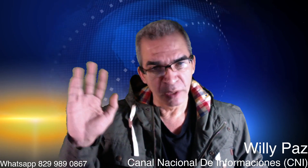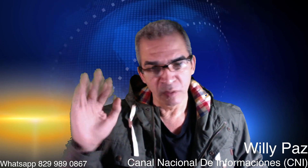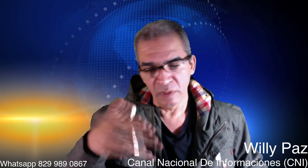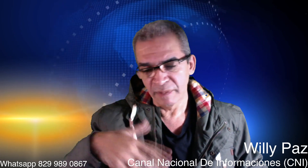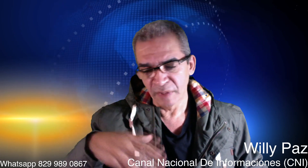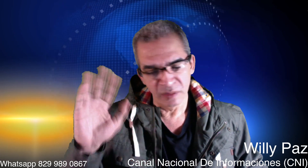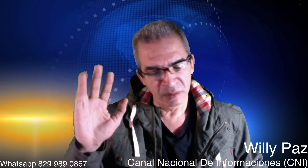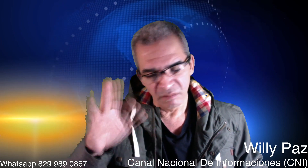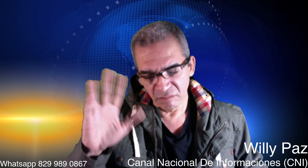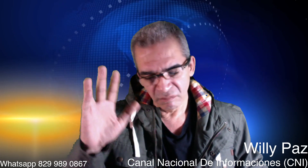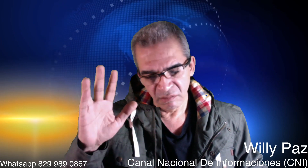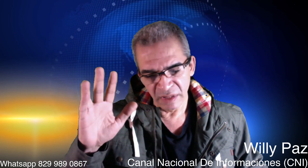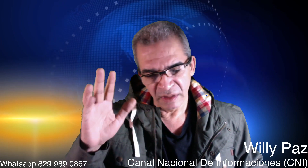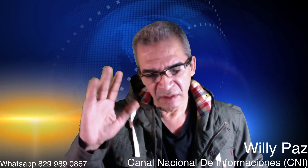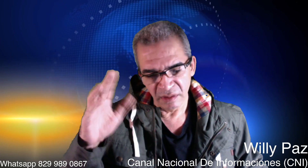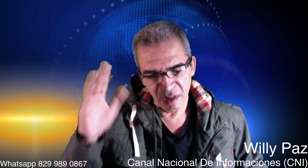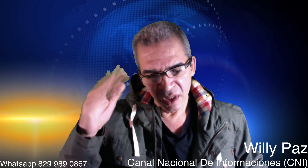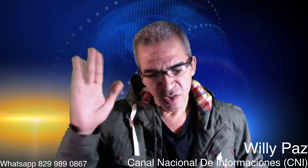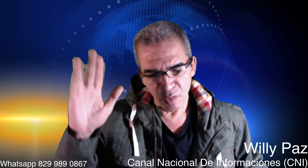pro vacuna, pero